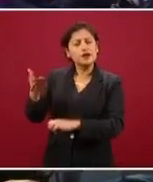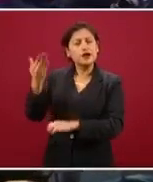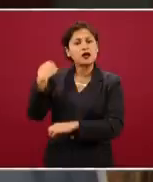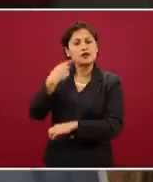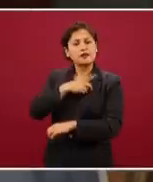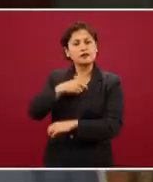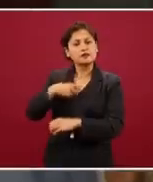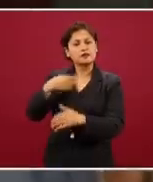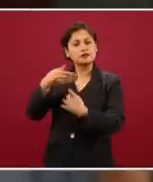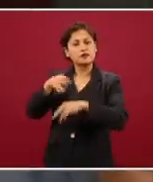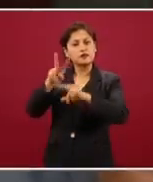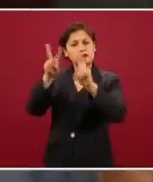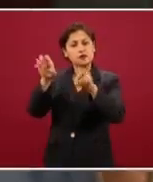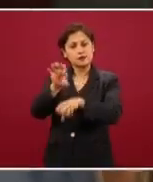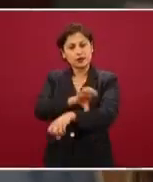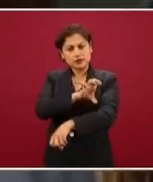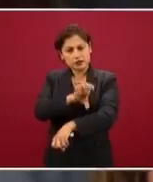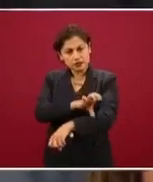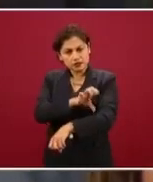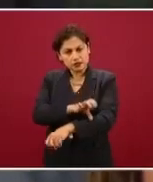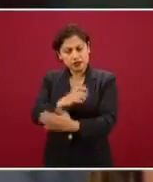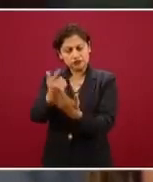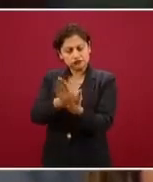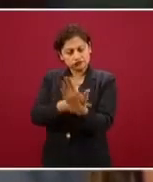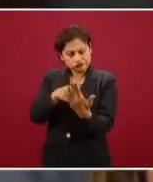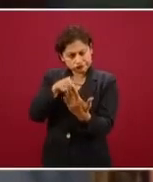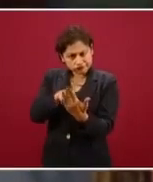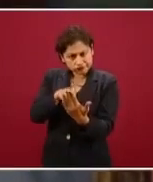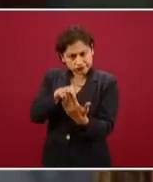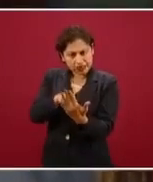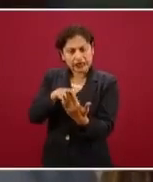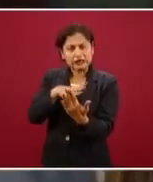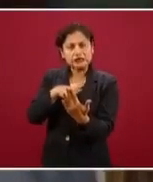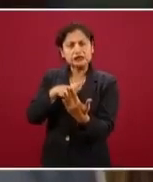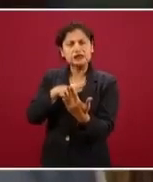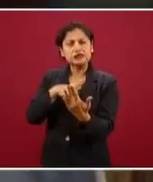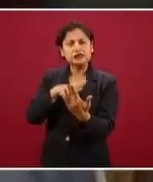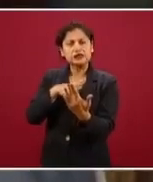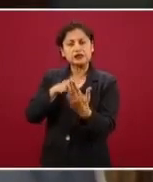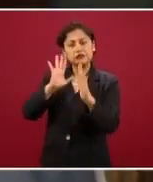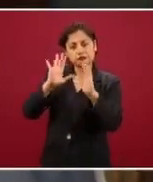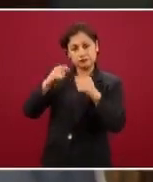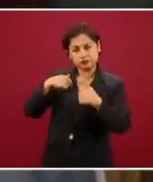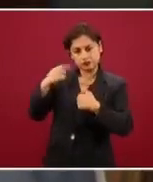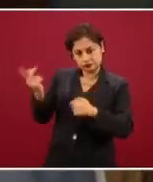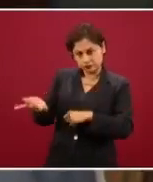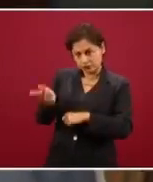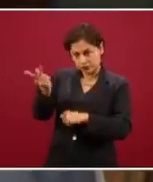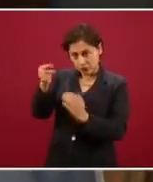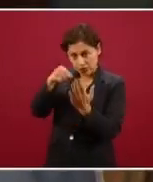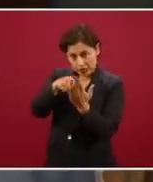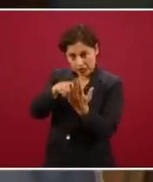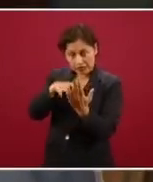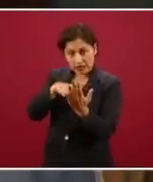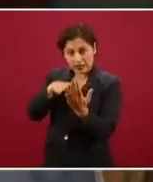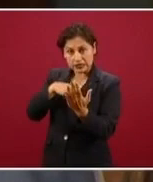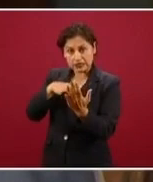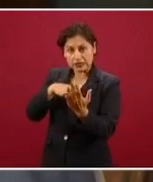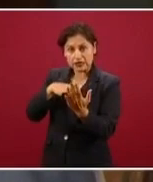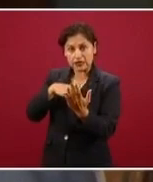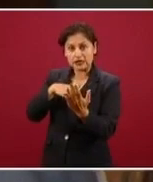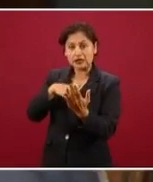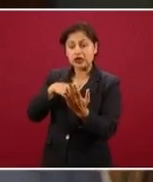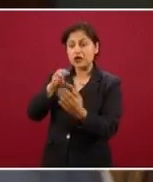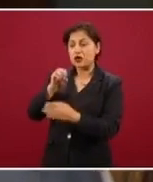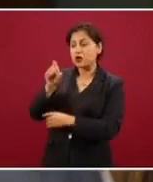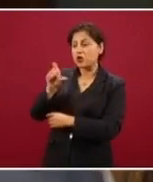energía. Dentro de esta lista se encuentra, preguntarle a ver si dentro de esta lista se encuentra Oxxo y Walmart,